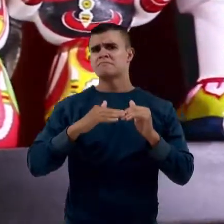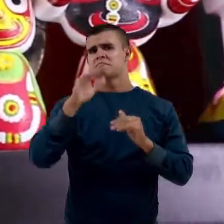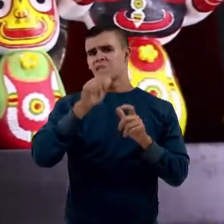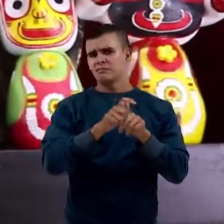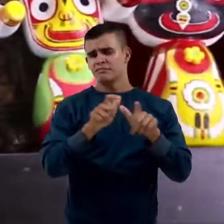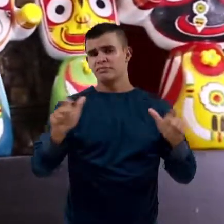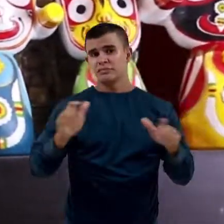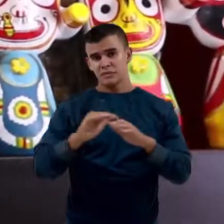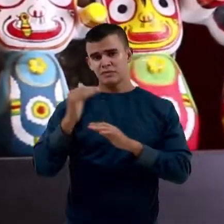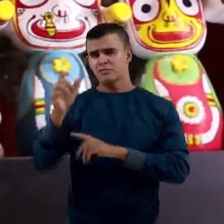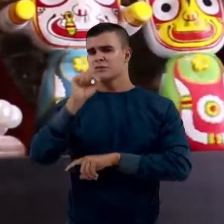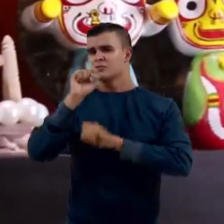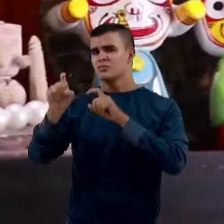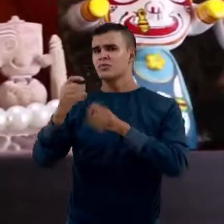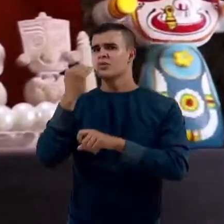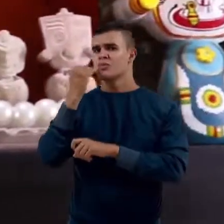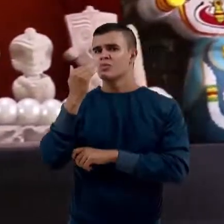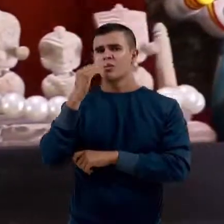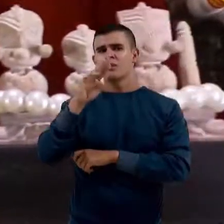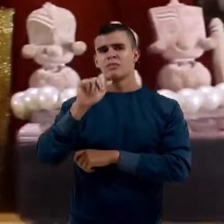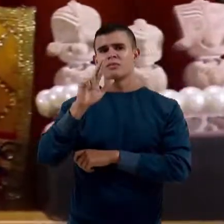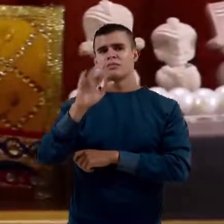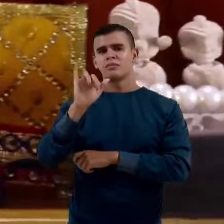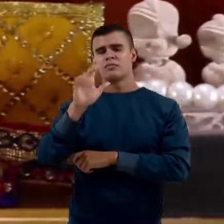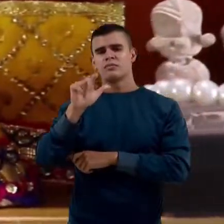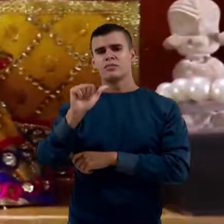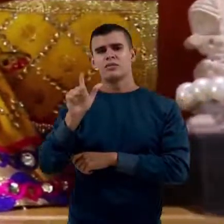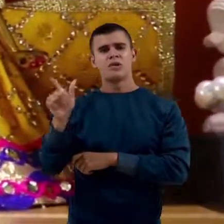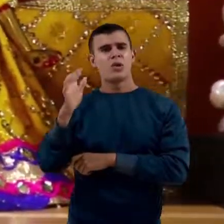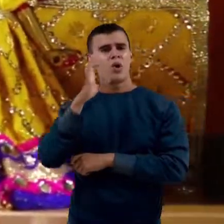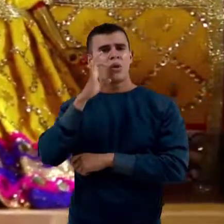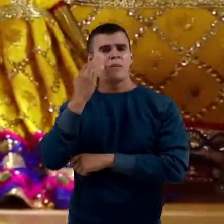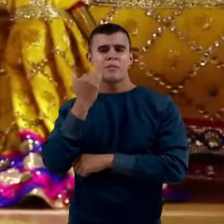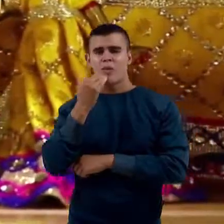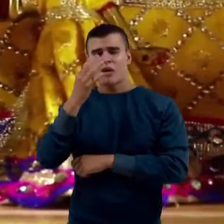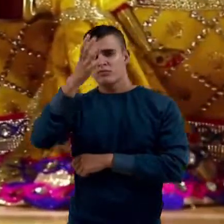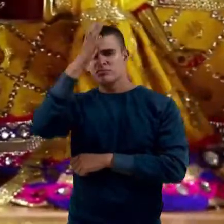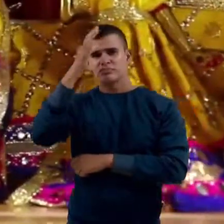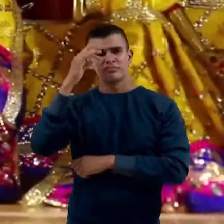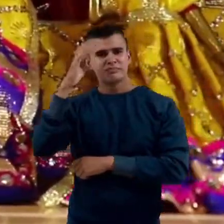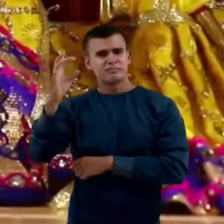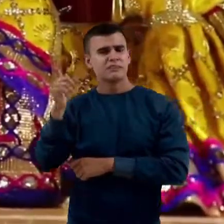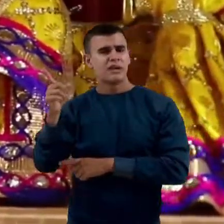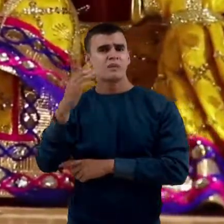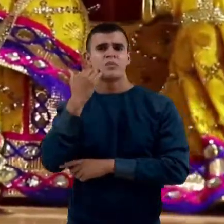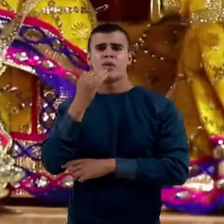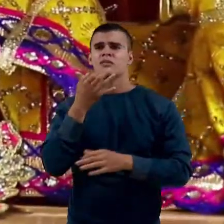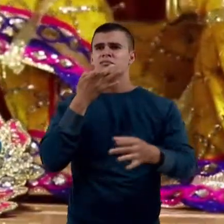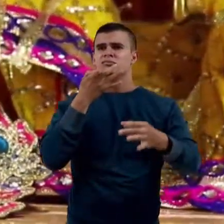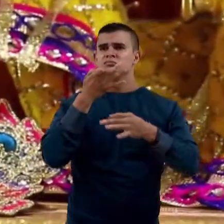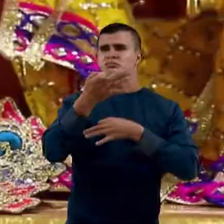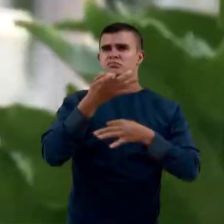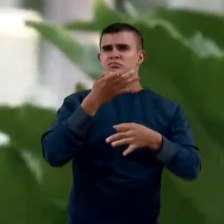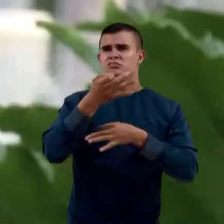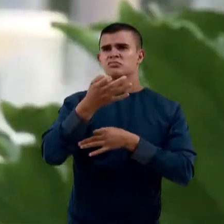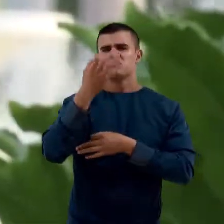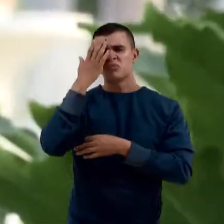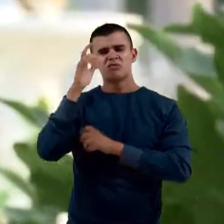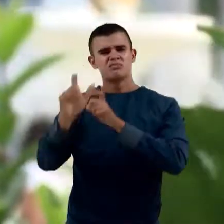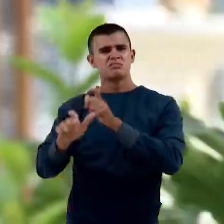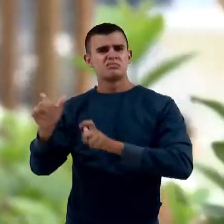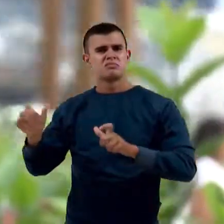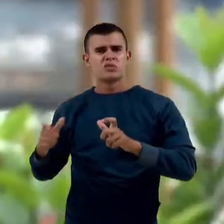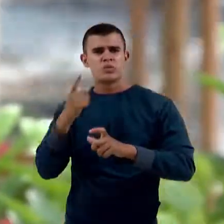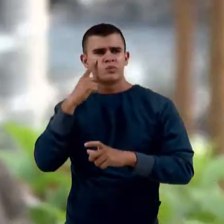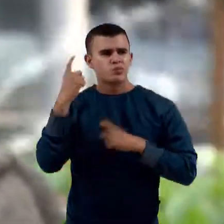con esta conciencia. Al regresar de comerciales, María Fernanda González, doctora en filosofía y magíster en desarrollo humano, explica los factores